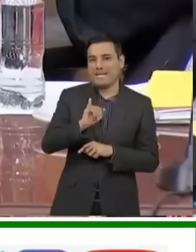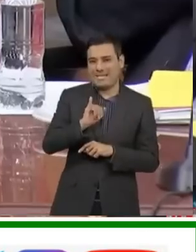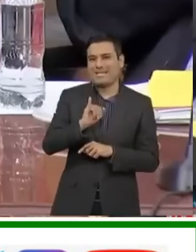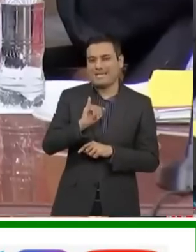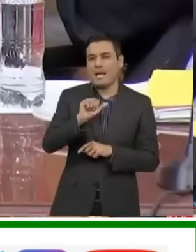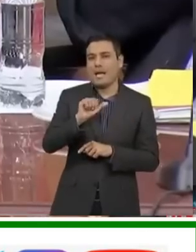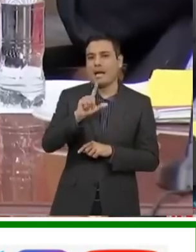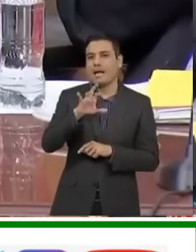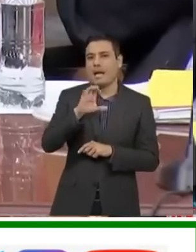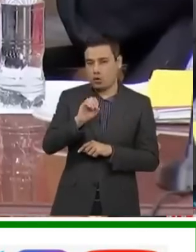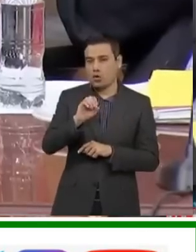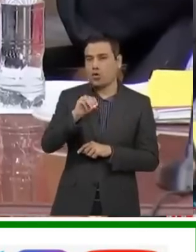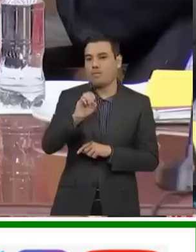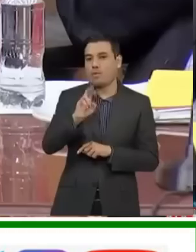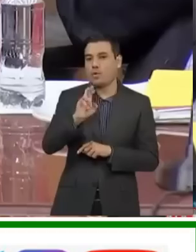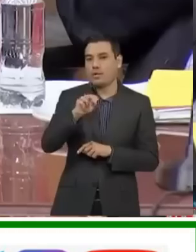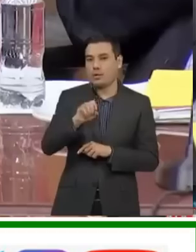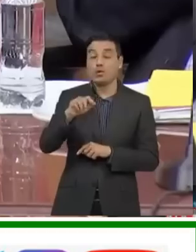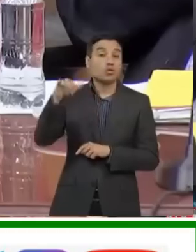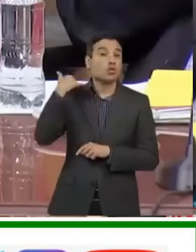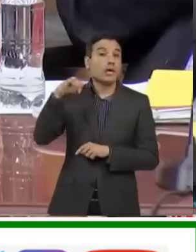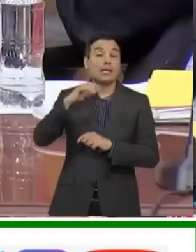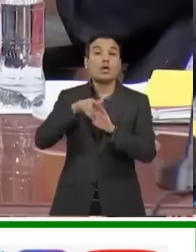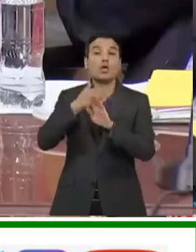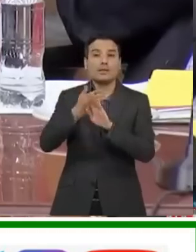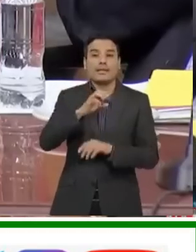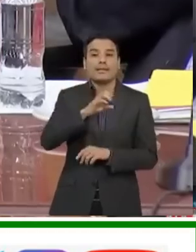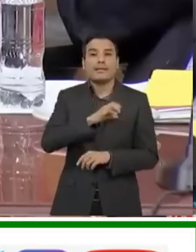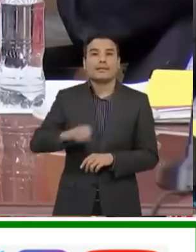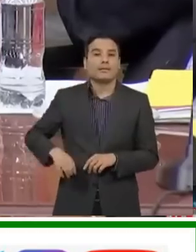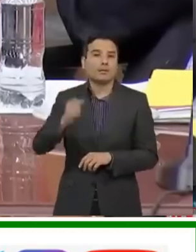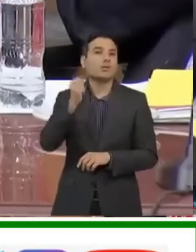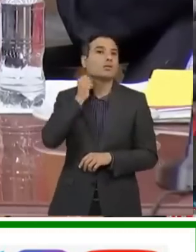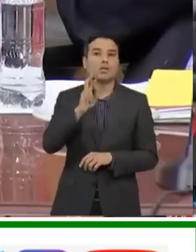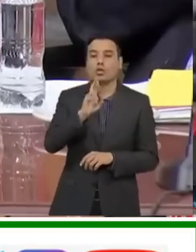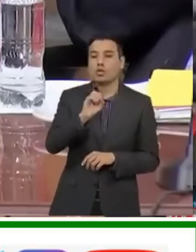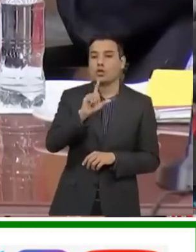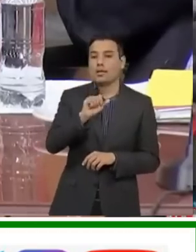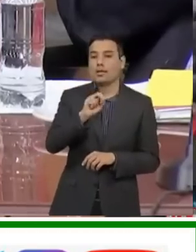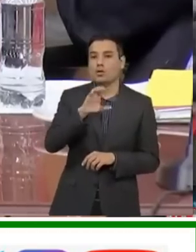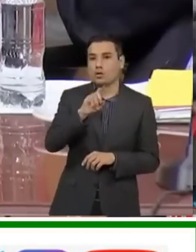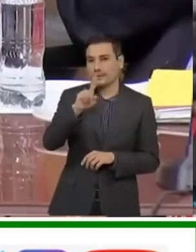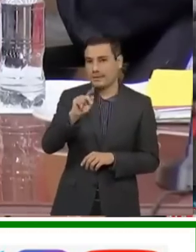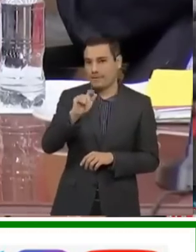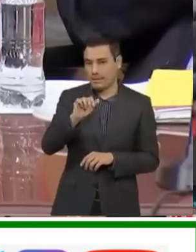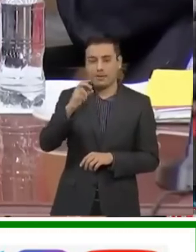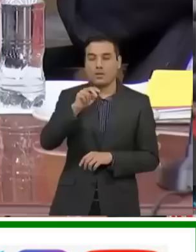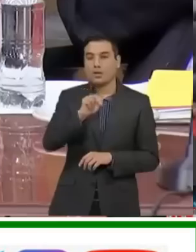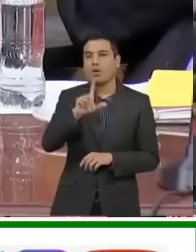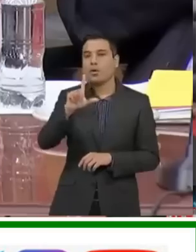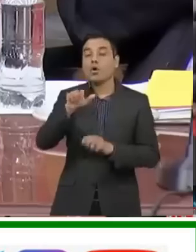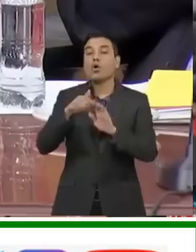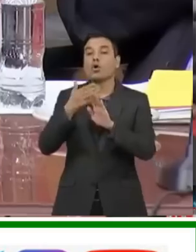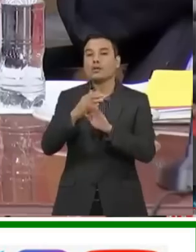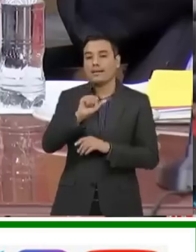Moreno Cárdenas. En Yucatán lo está haciendo contra nuestro candidato a senador, Rolando Zapata. En Nuevo León lo está